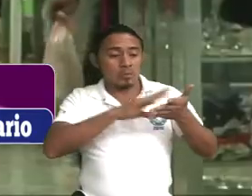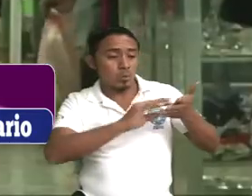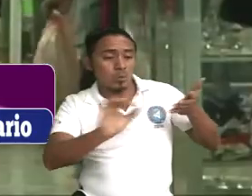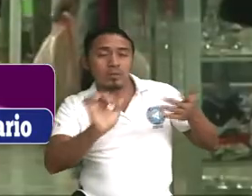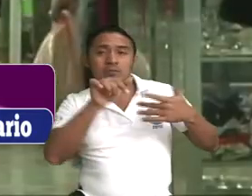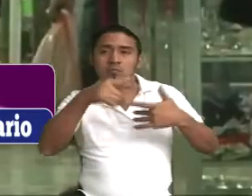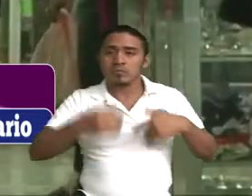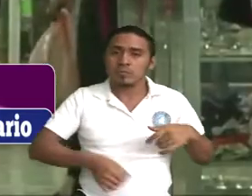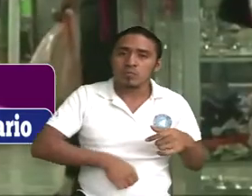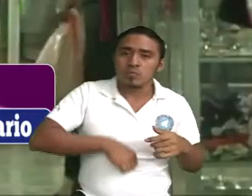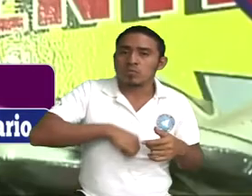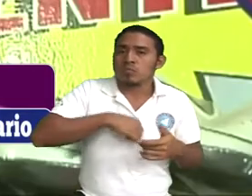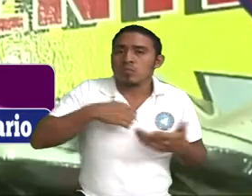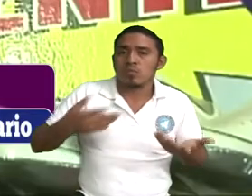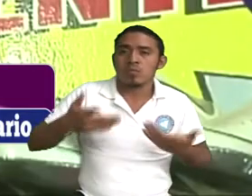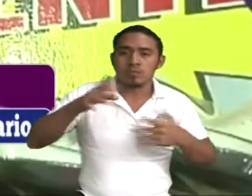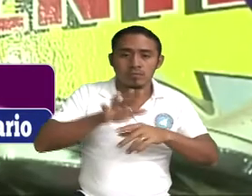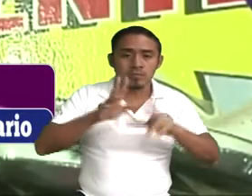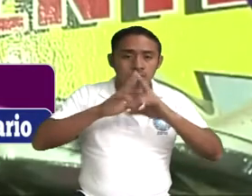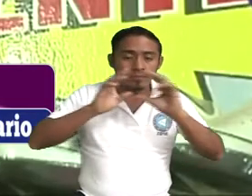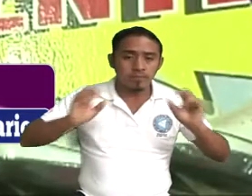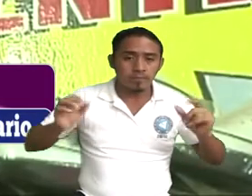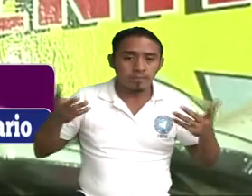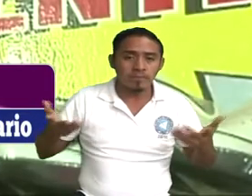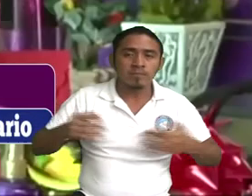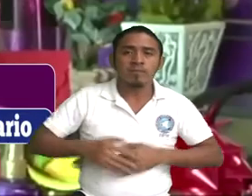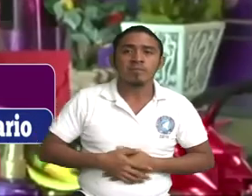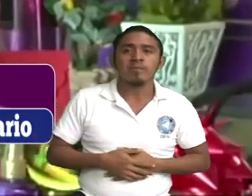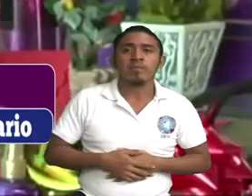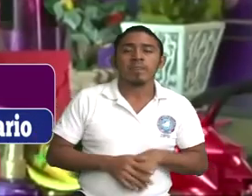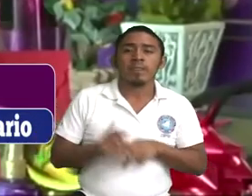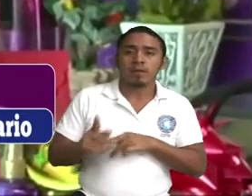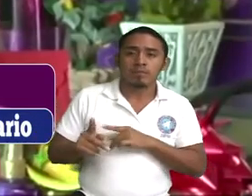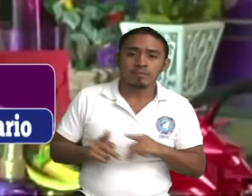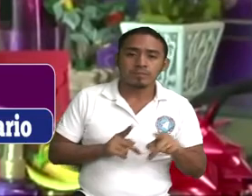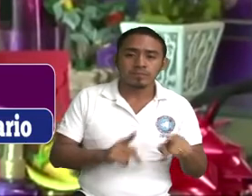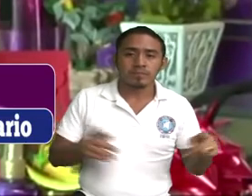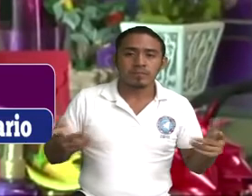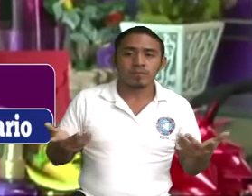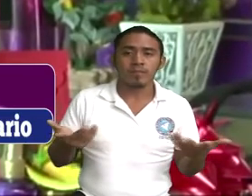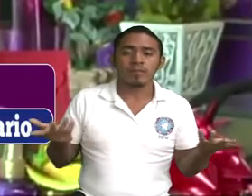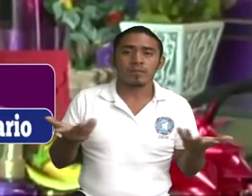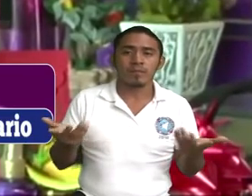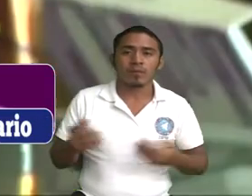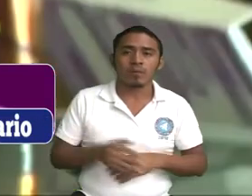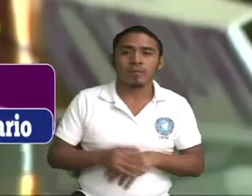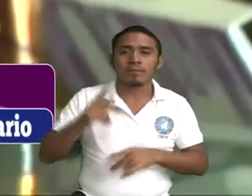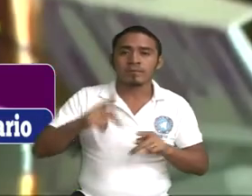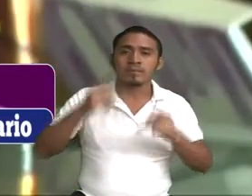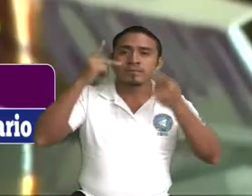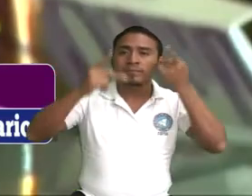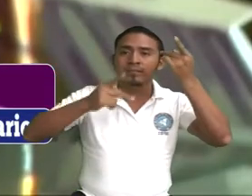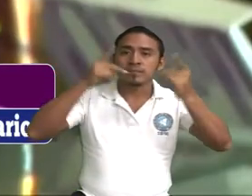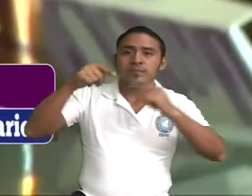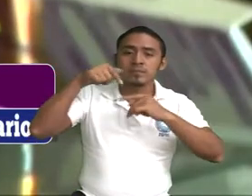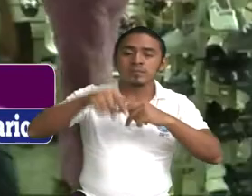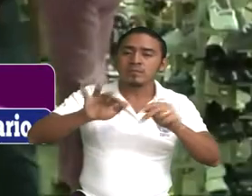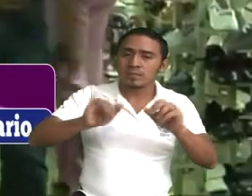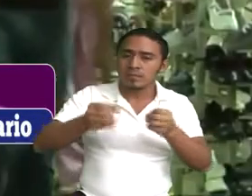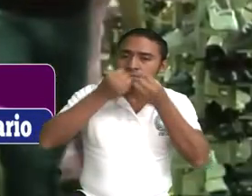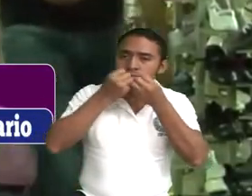son orgullo del país y la gente, los protagonistas, los visitantes, así se lo han